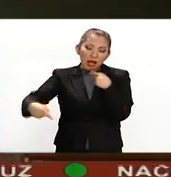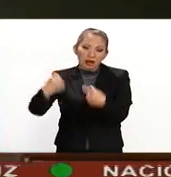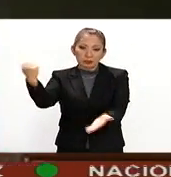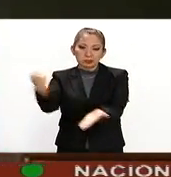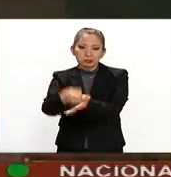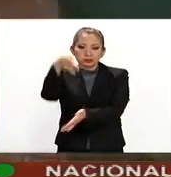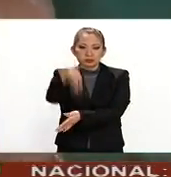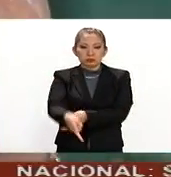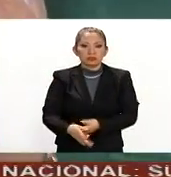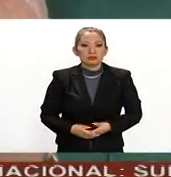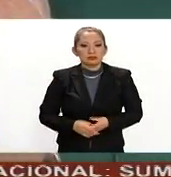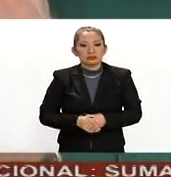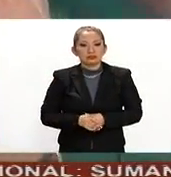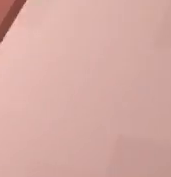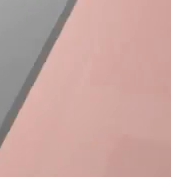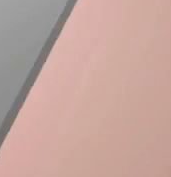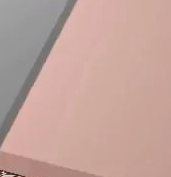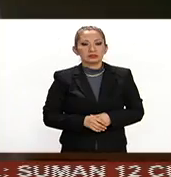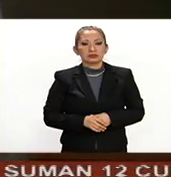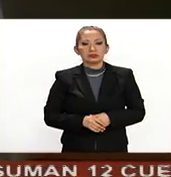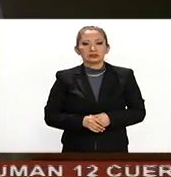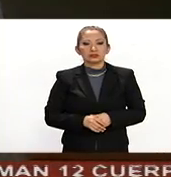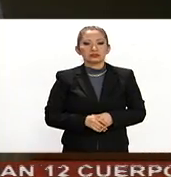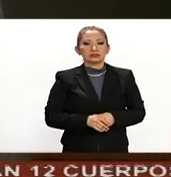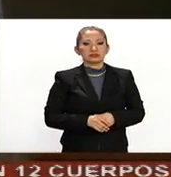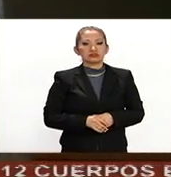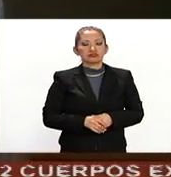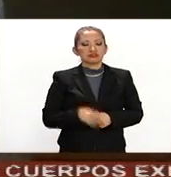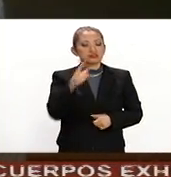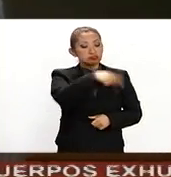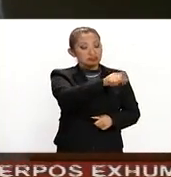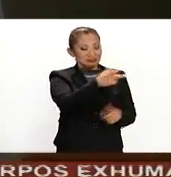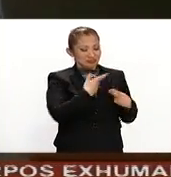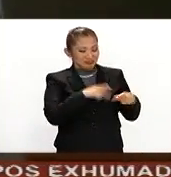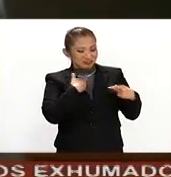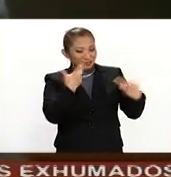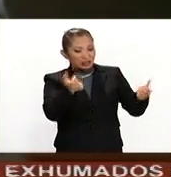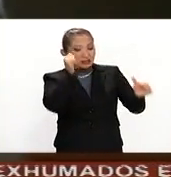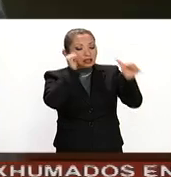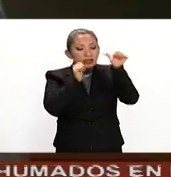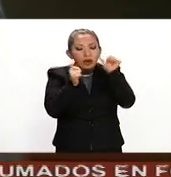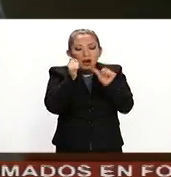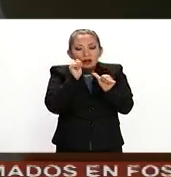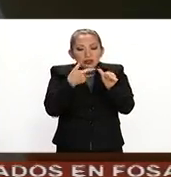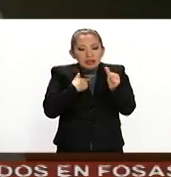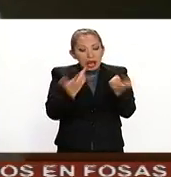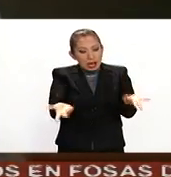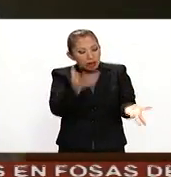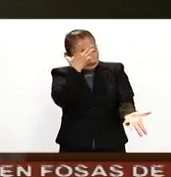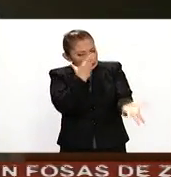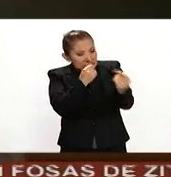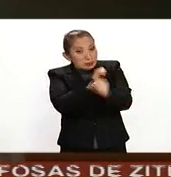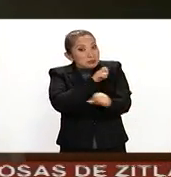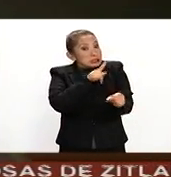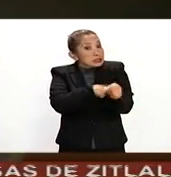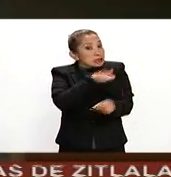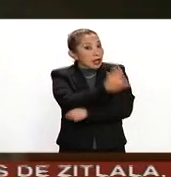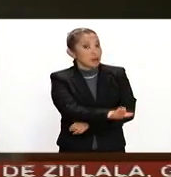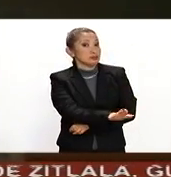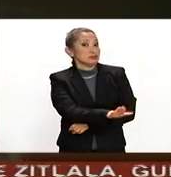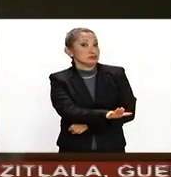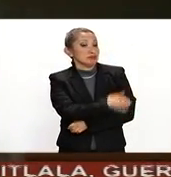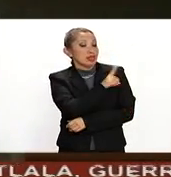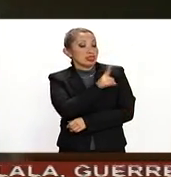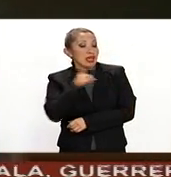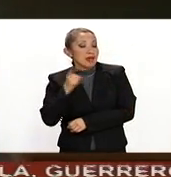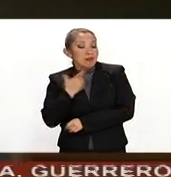y aprobación. Que quienes hacen estas cirugías tengan un entrenamiento especial,